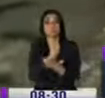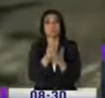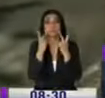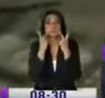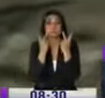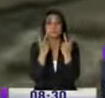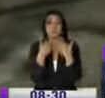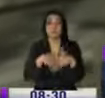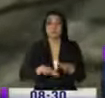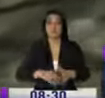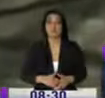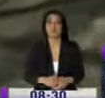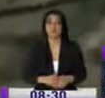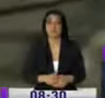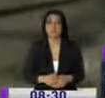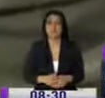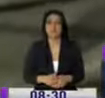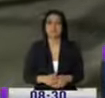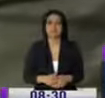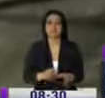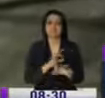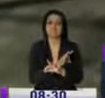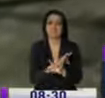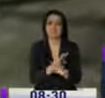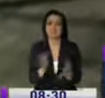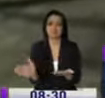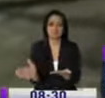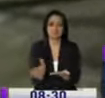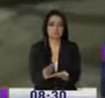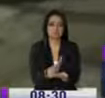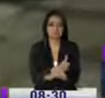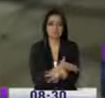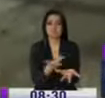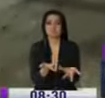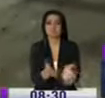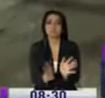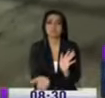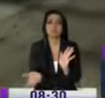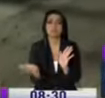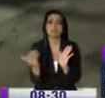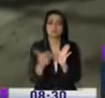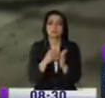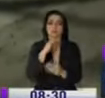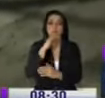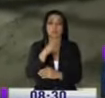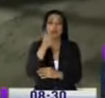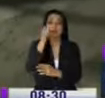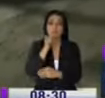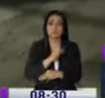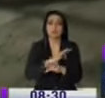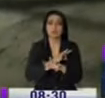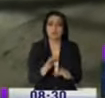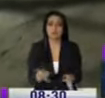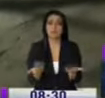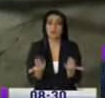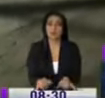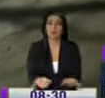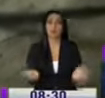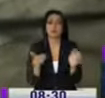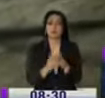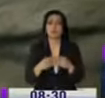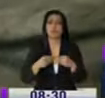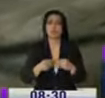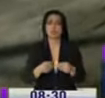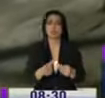realmente pues no ha servido de nada la limpieza que tengo entendido han realizado el día de ayer, puesto que ahora ya es lodo